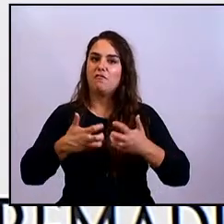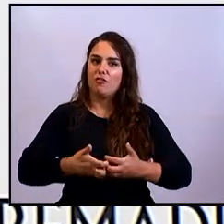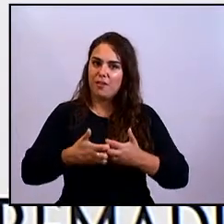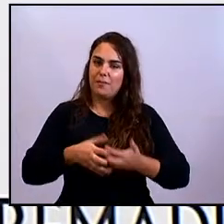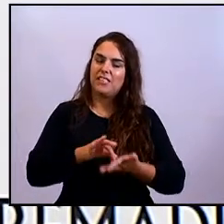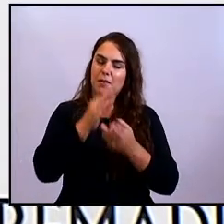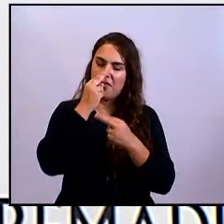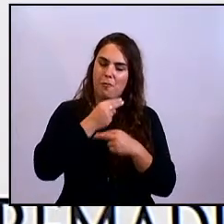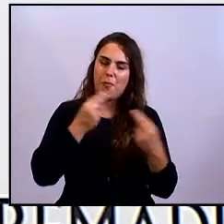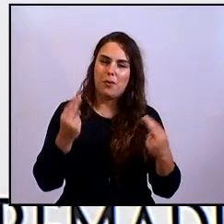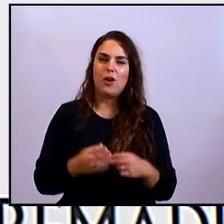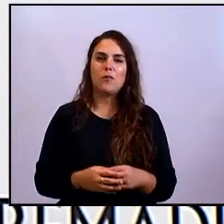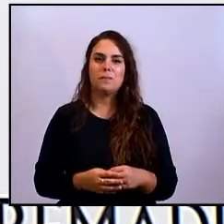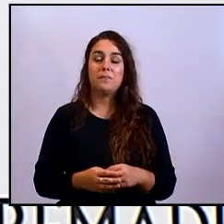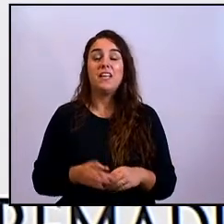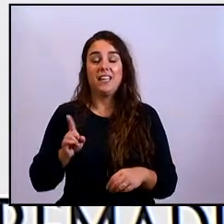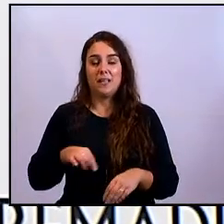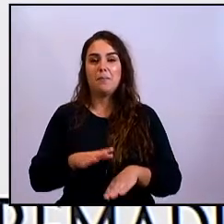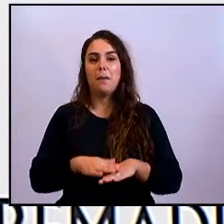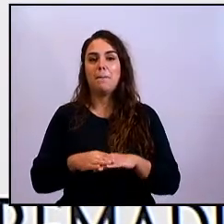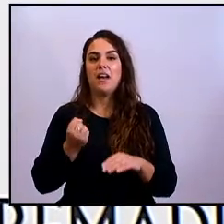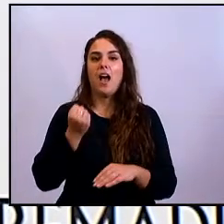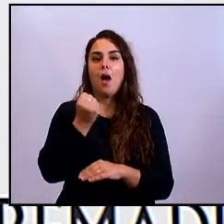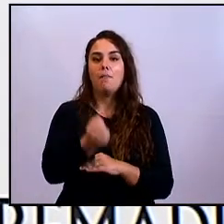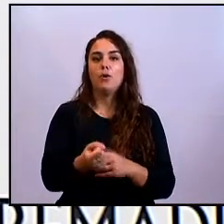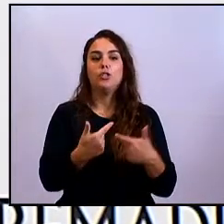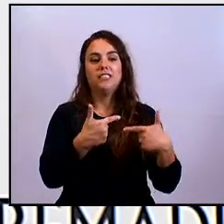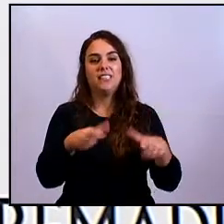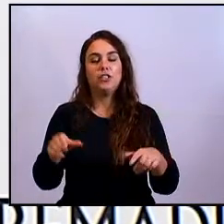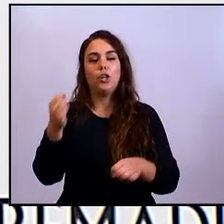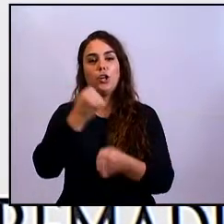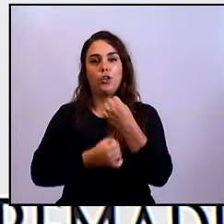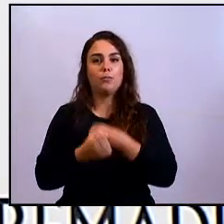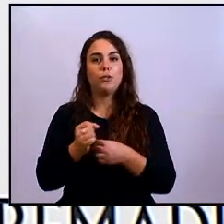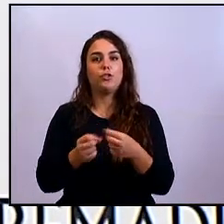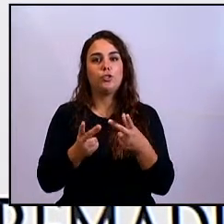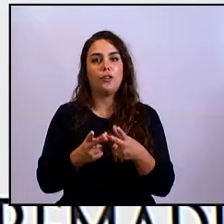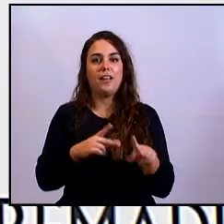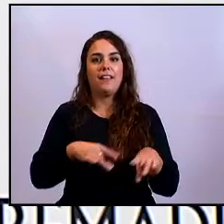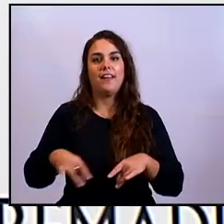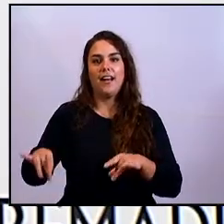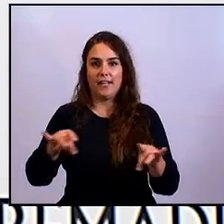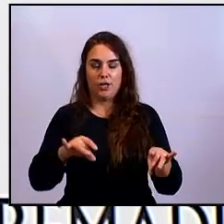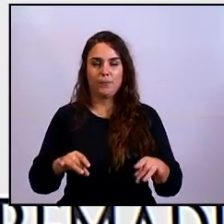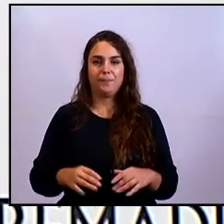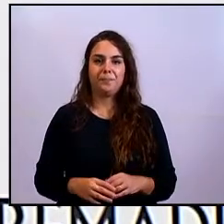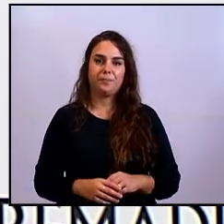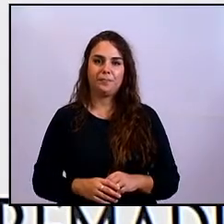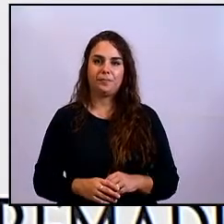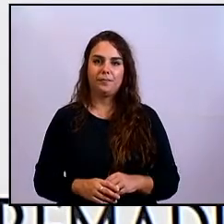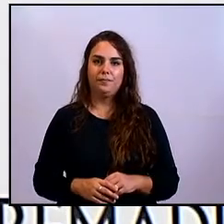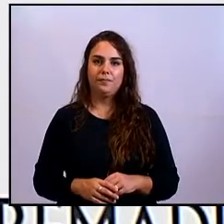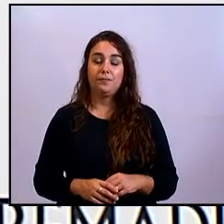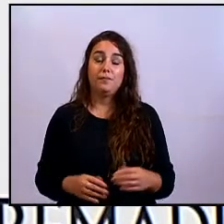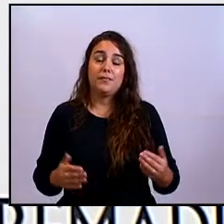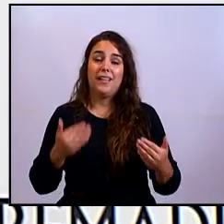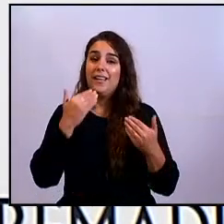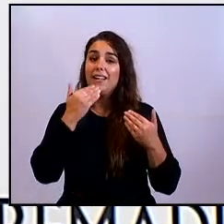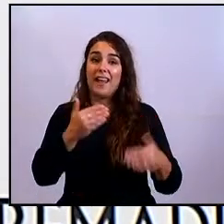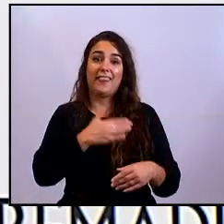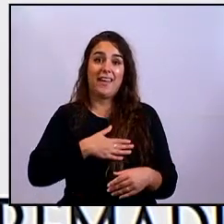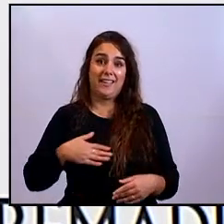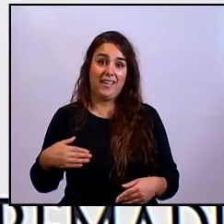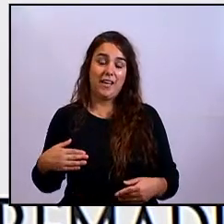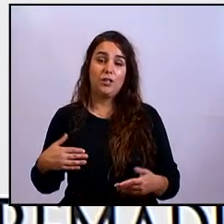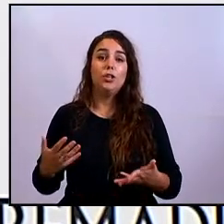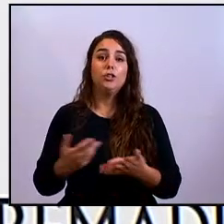servicios públicos y también para el respaldo de los sectores económicos y sociales de nuestra región. Quiero agradecer también todo